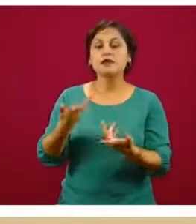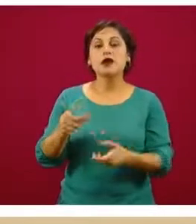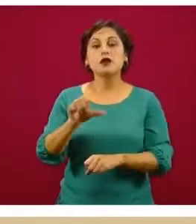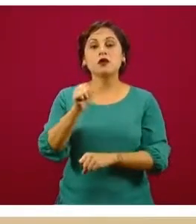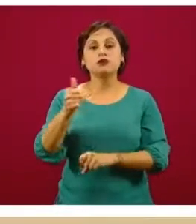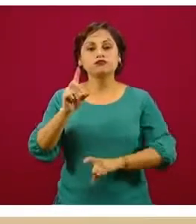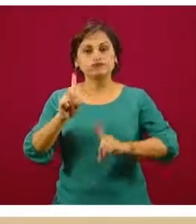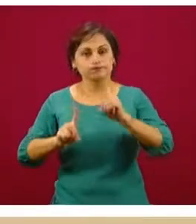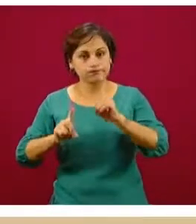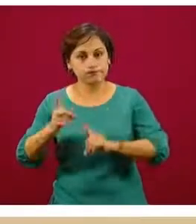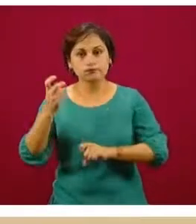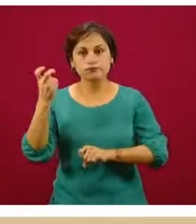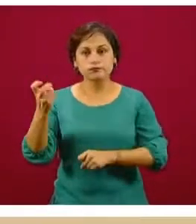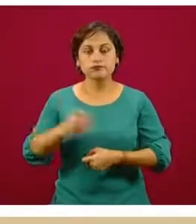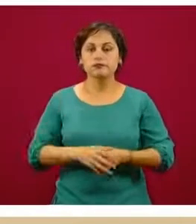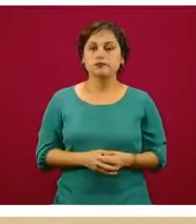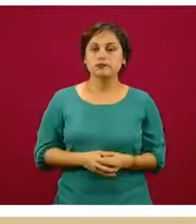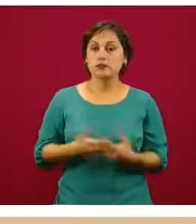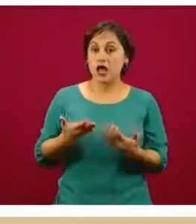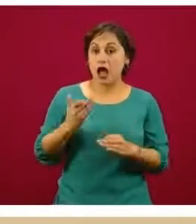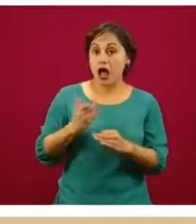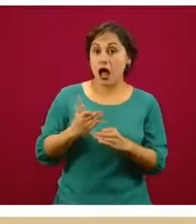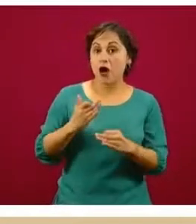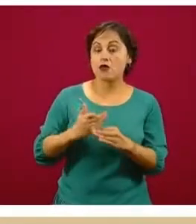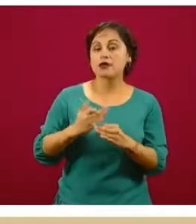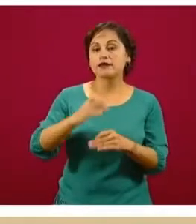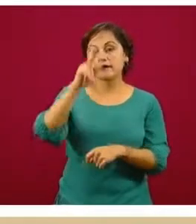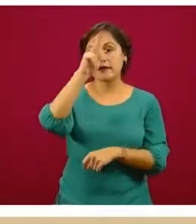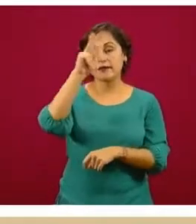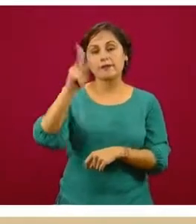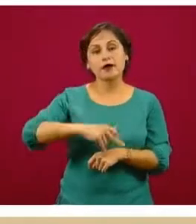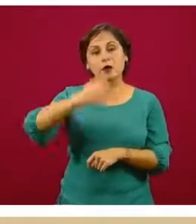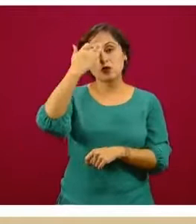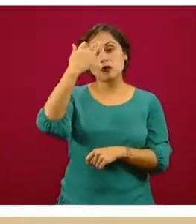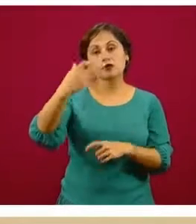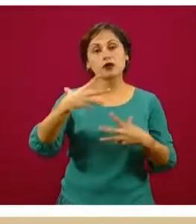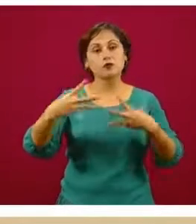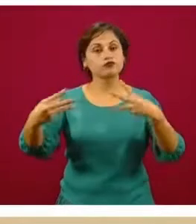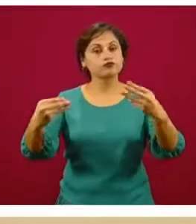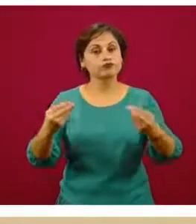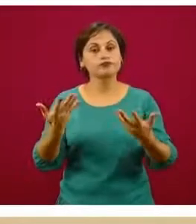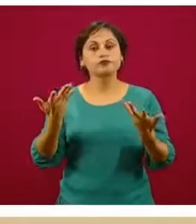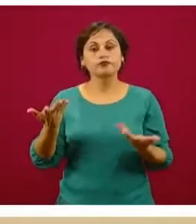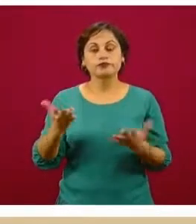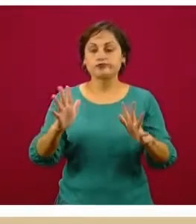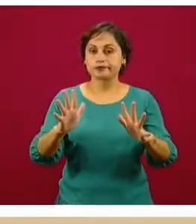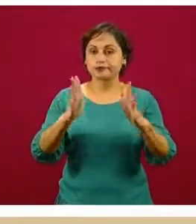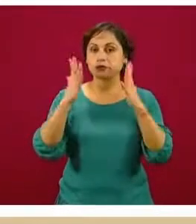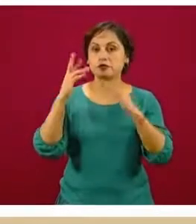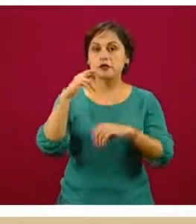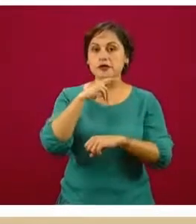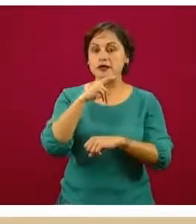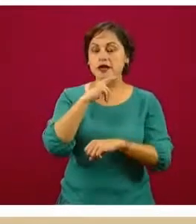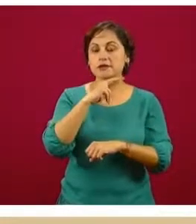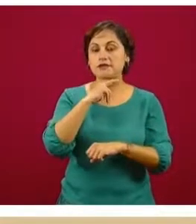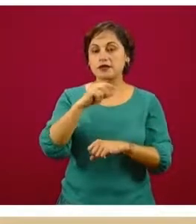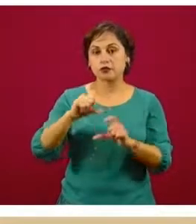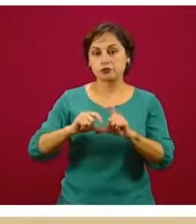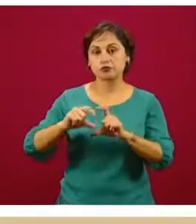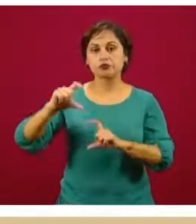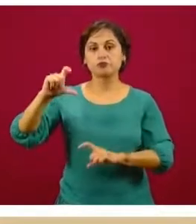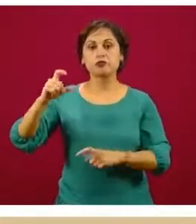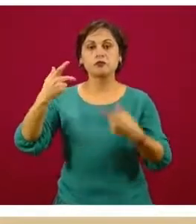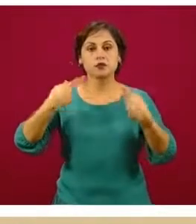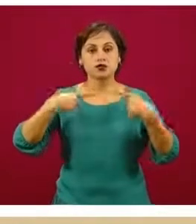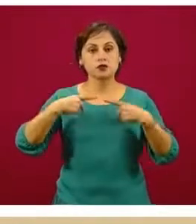mayor actividad epidémica en estos momentos, también se acumula con mayor velocidad el número de casos sospechosos. La siguiente.